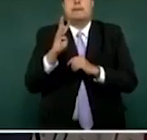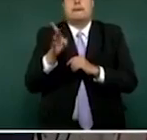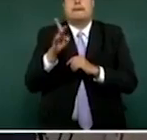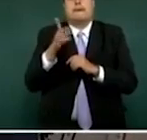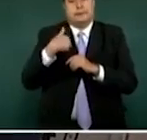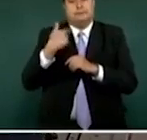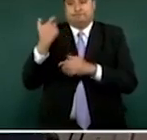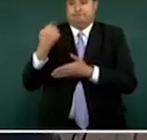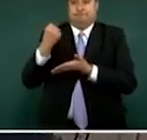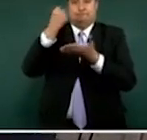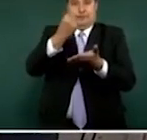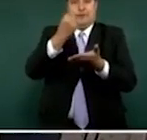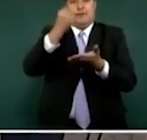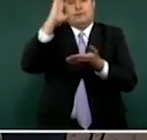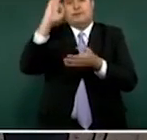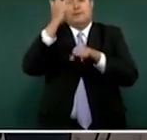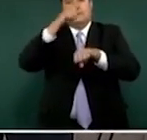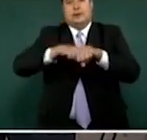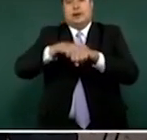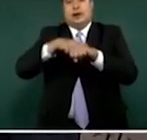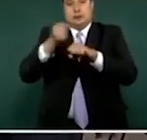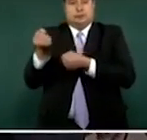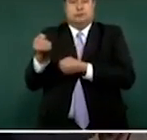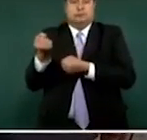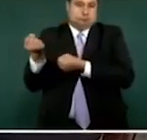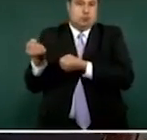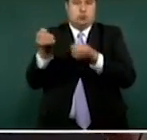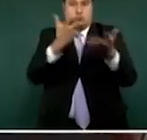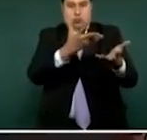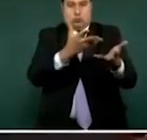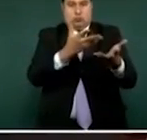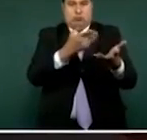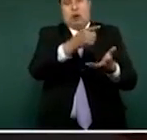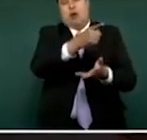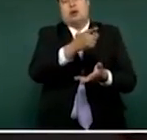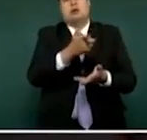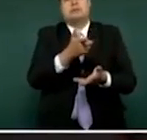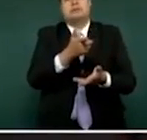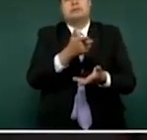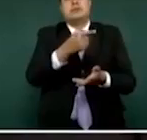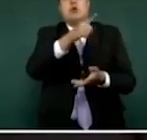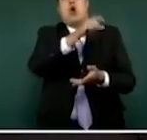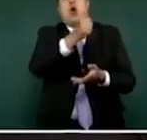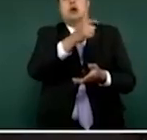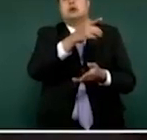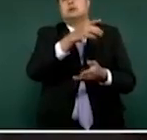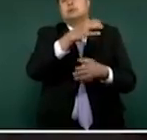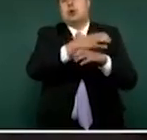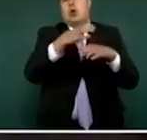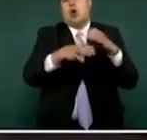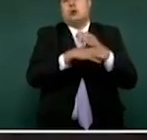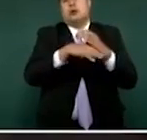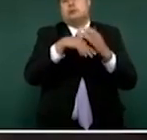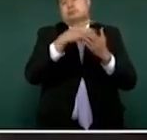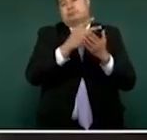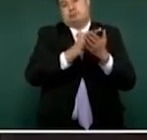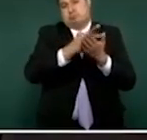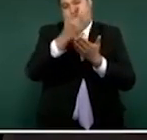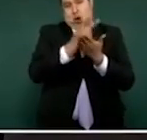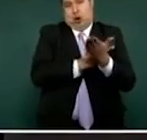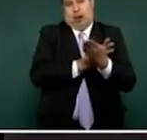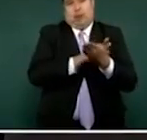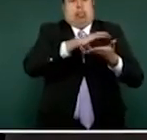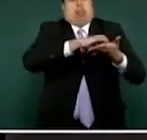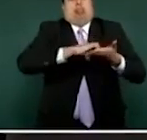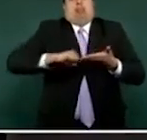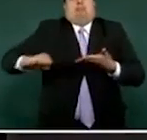los recursos a la federación con este propósito y se utilizaban para otros programas. Entonces,